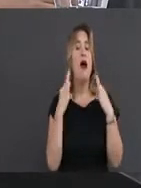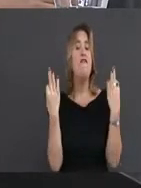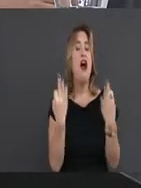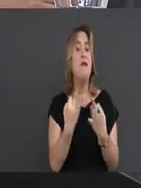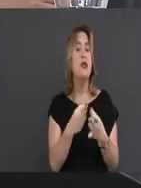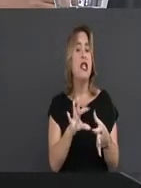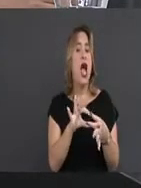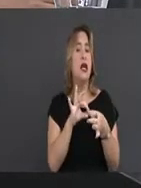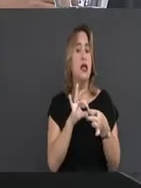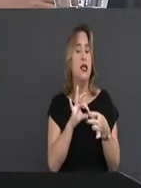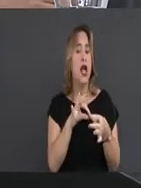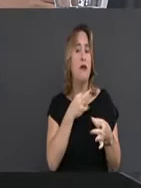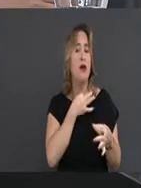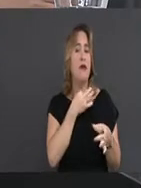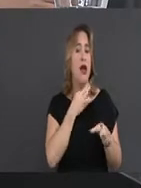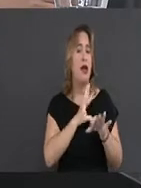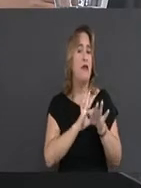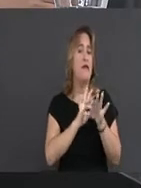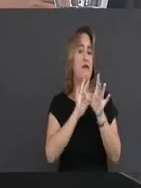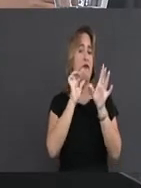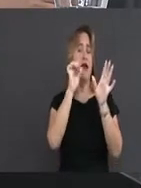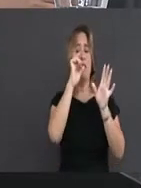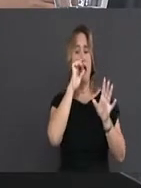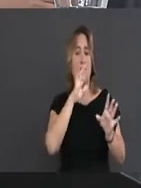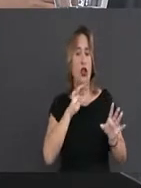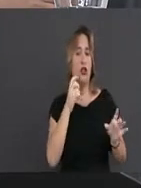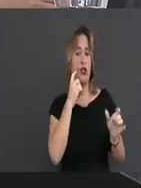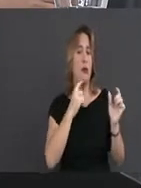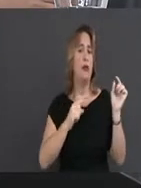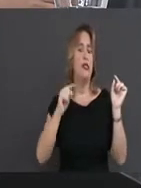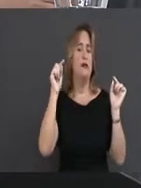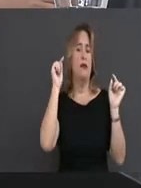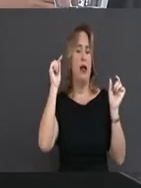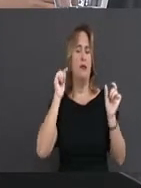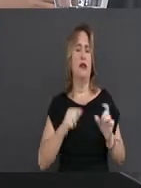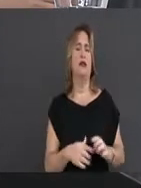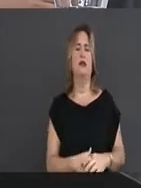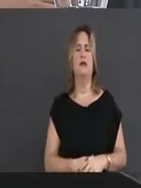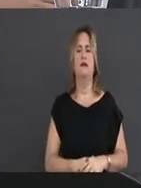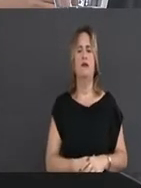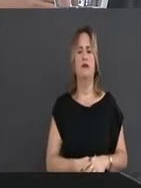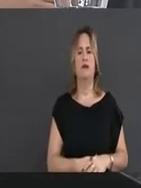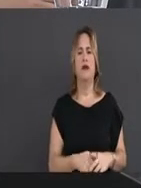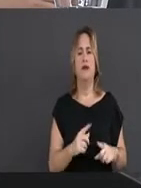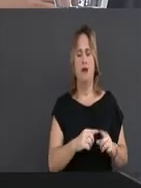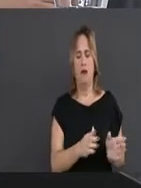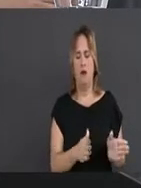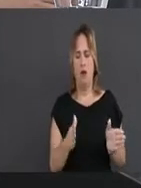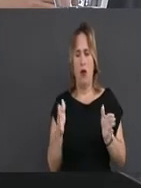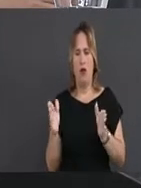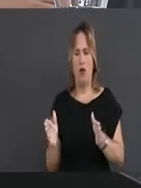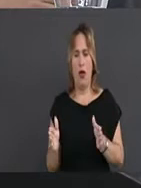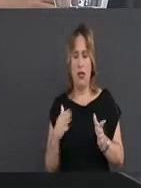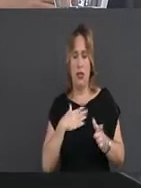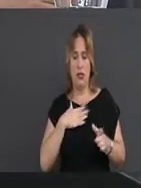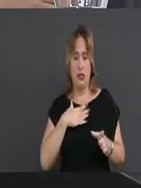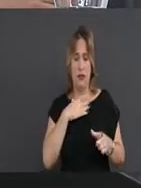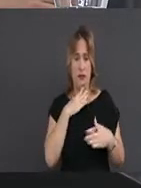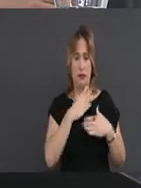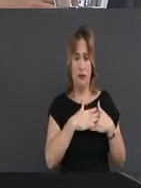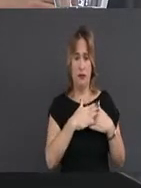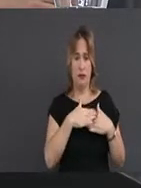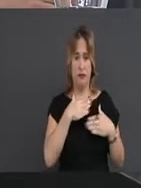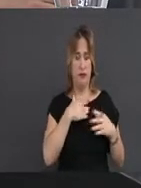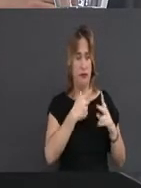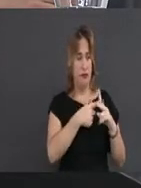tratamiento con una delicadeza extrema, por parte de Licey y todo el sistema